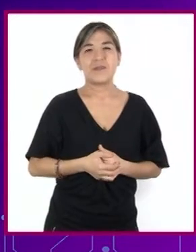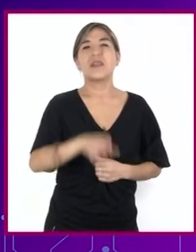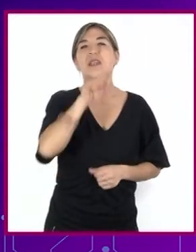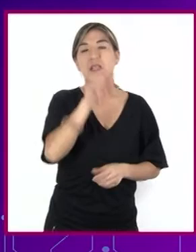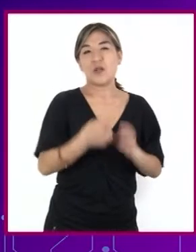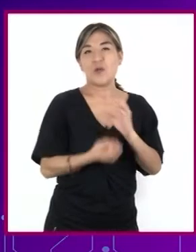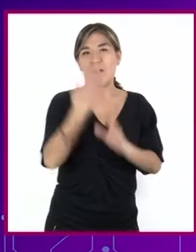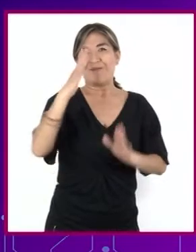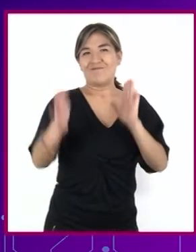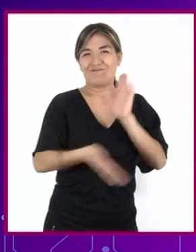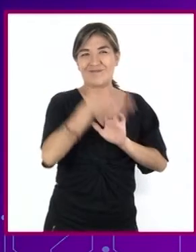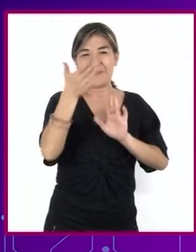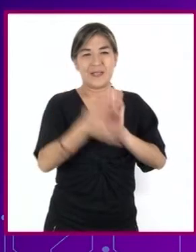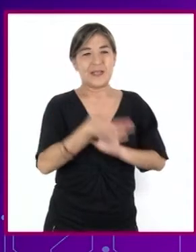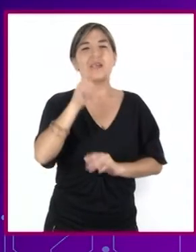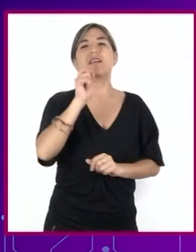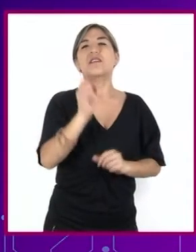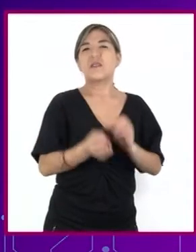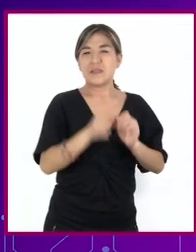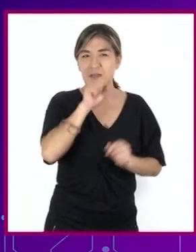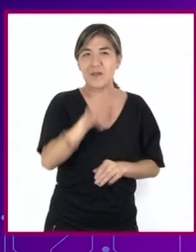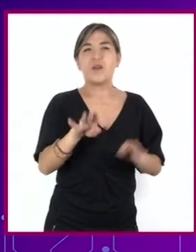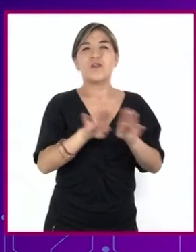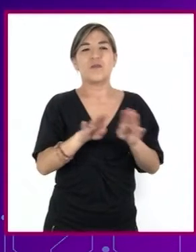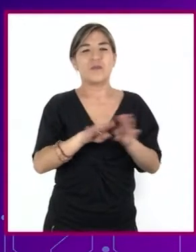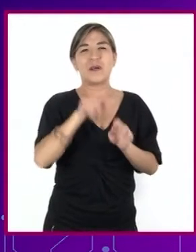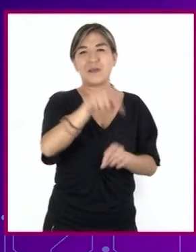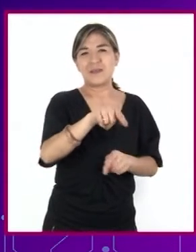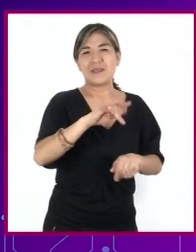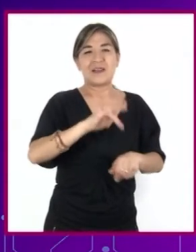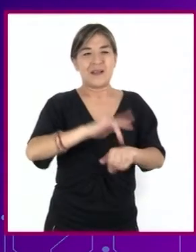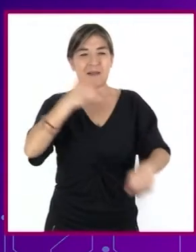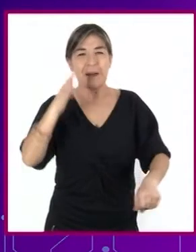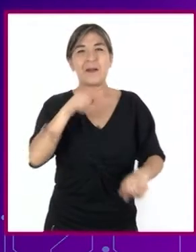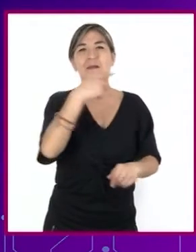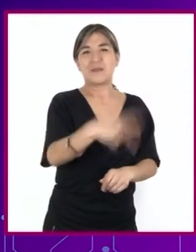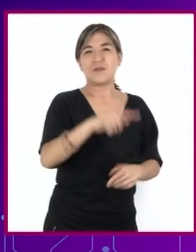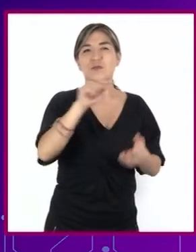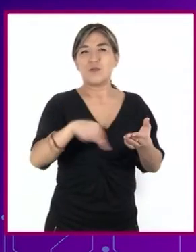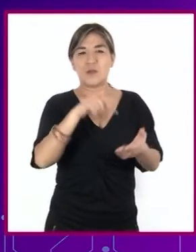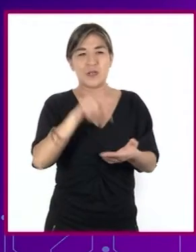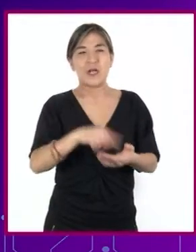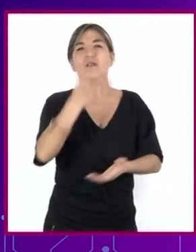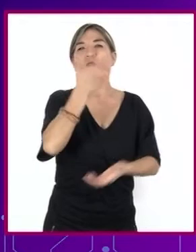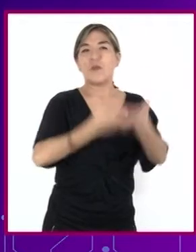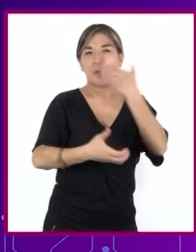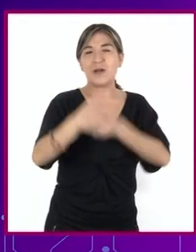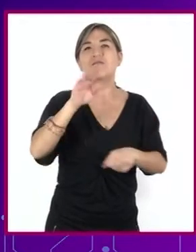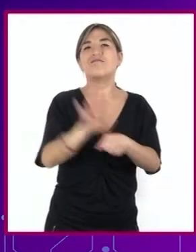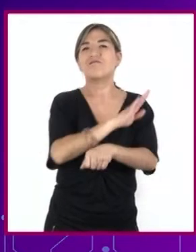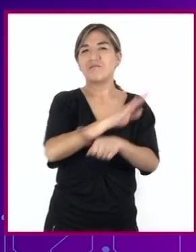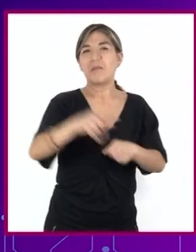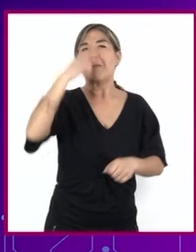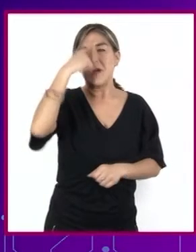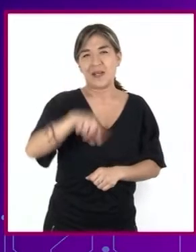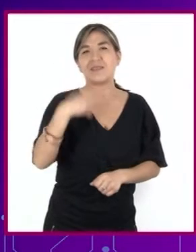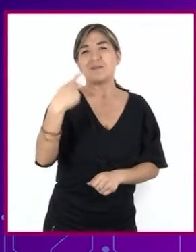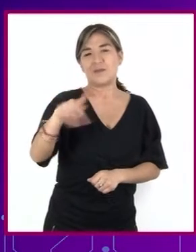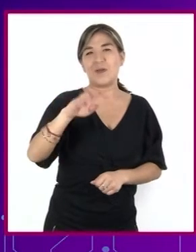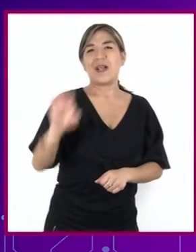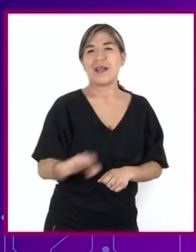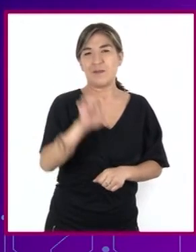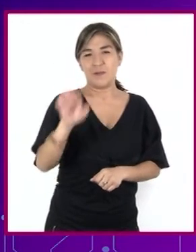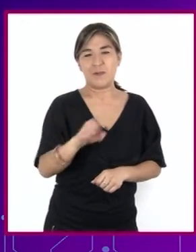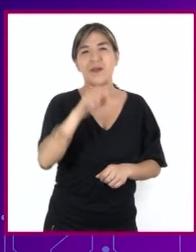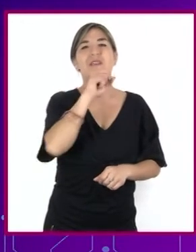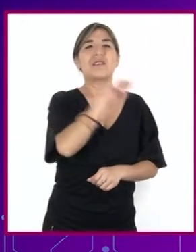nueva infraestructura, se explotaron los minerales del continente y el comercio benefició en mayor medida a los europeos que a